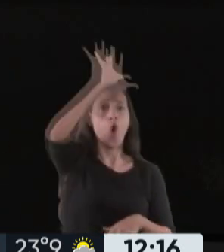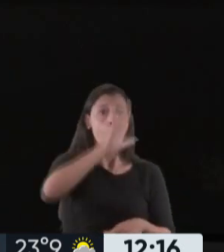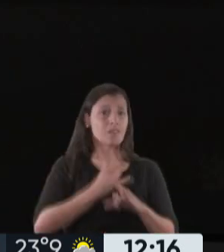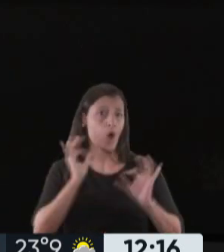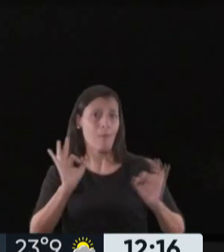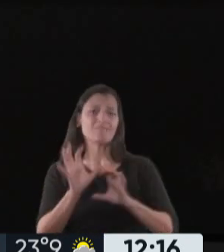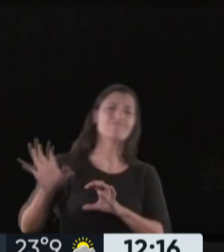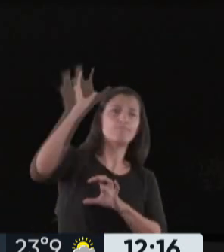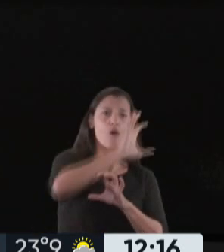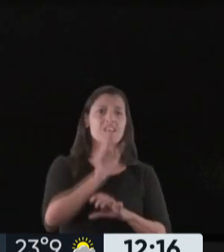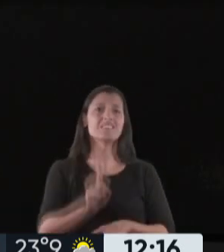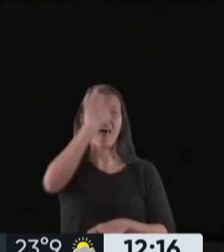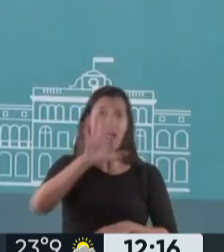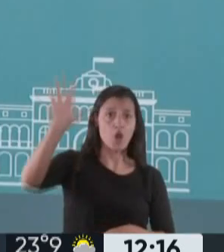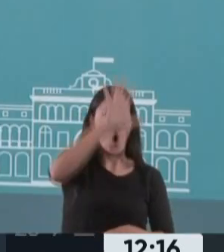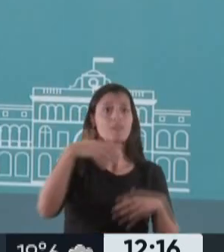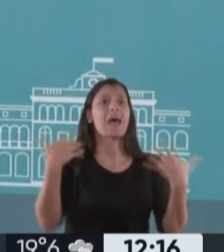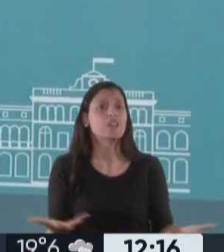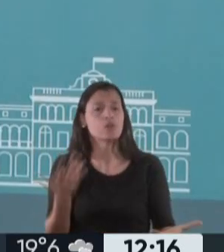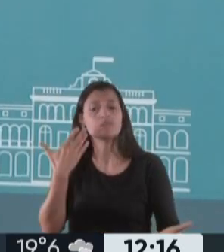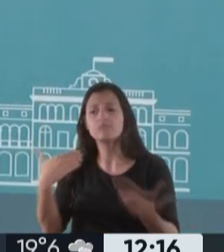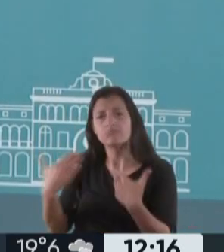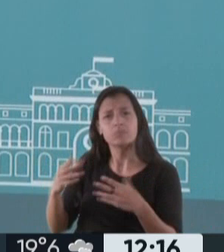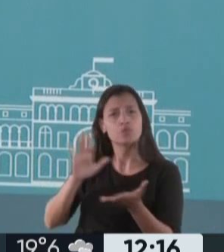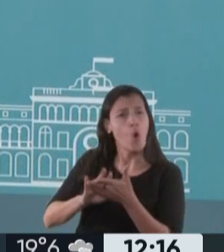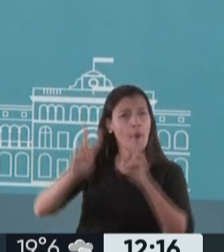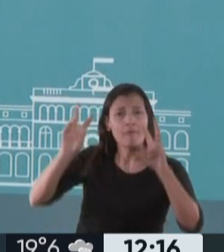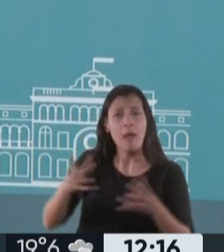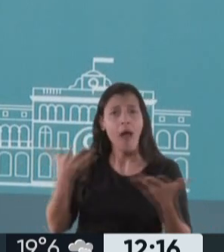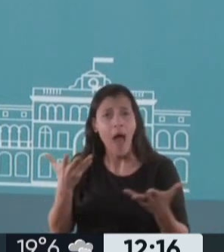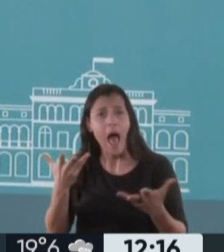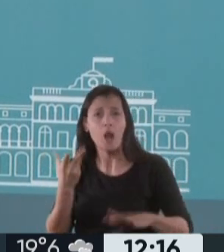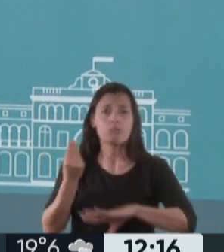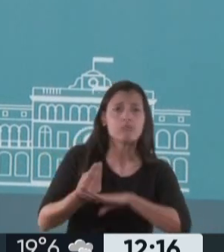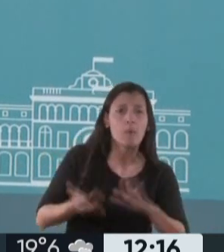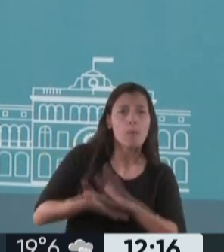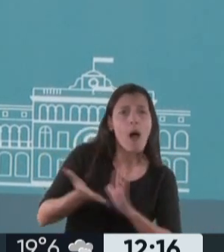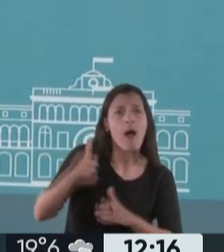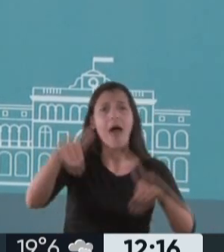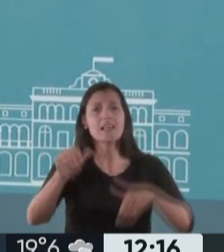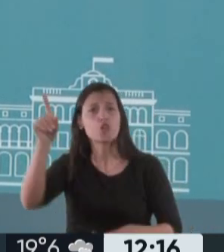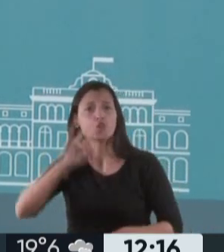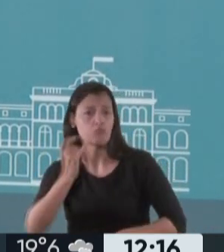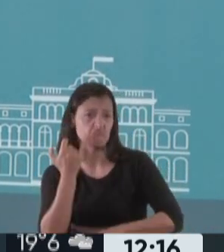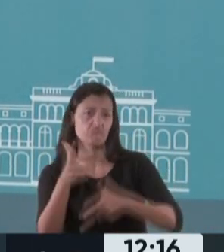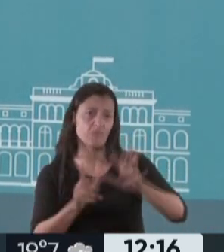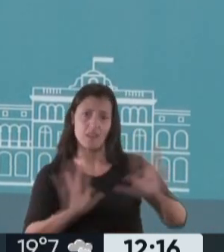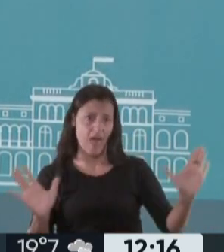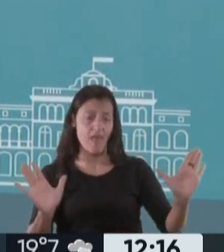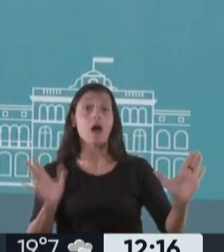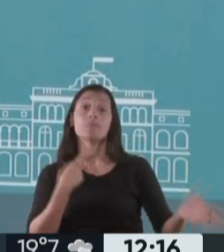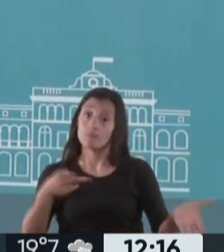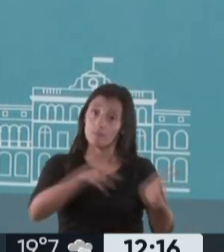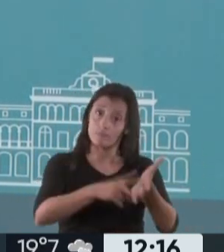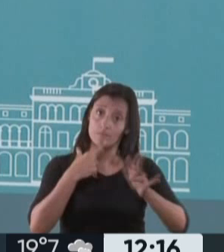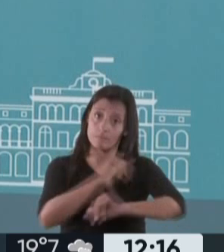las provincias argentinas. Así que no se habló de ningún tipo de candidaturas en Tucumán, y yo repito, sigo